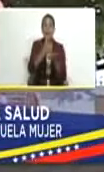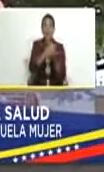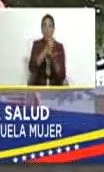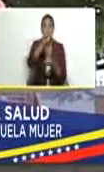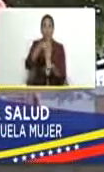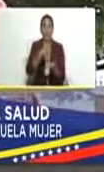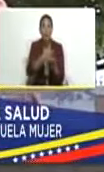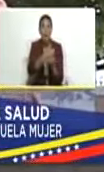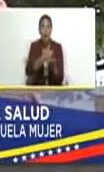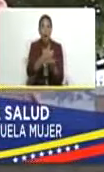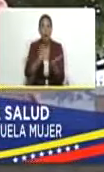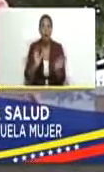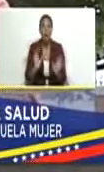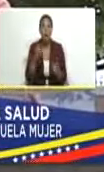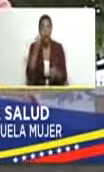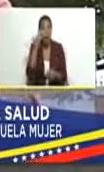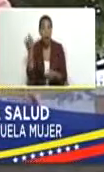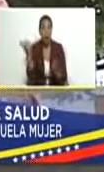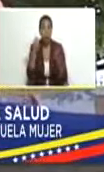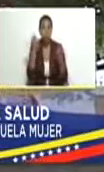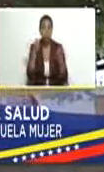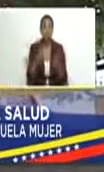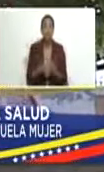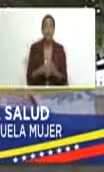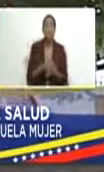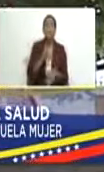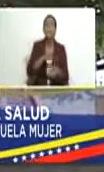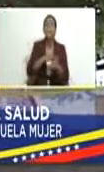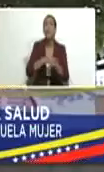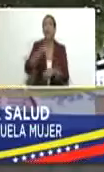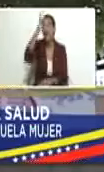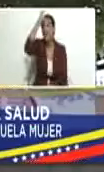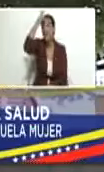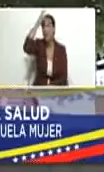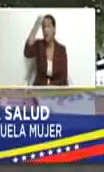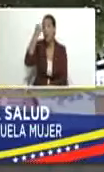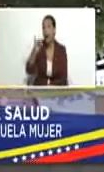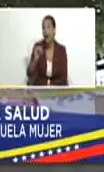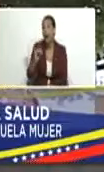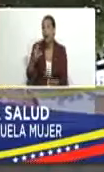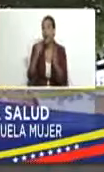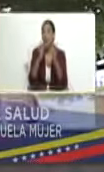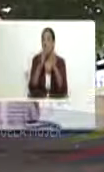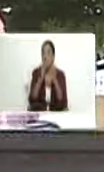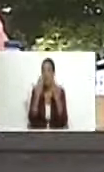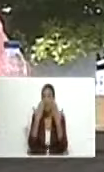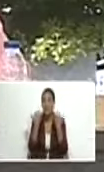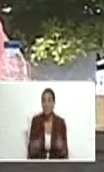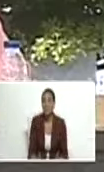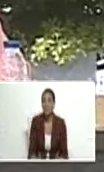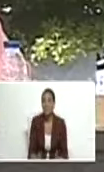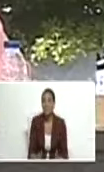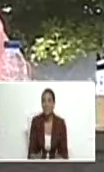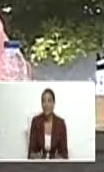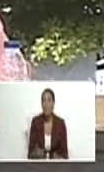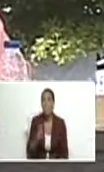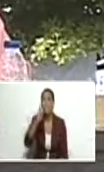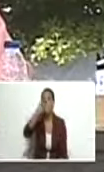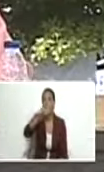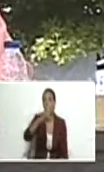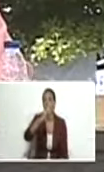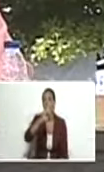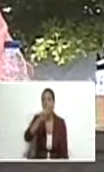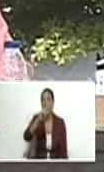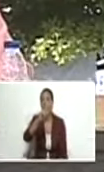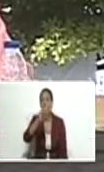Tenemos farmacias. La farmacia. De la correcto. Jornada. Pero vámonos a Falcón, porque en Falcón están conectados desde Mirimire.